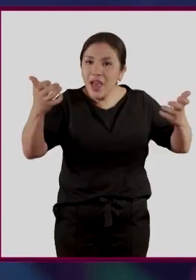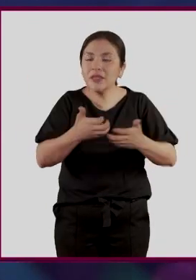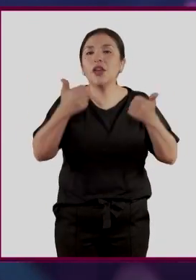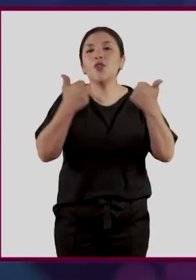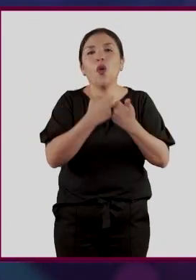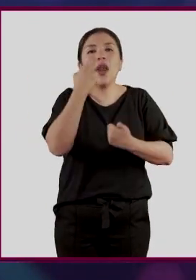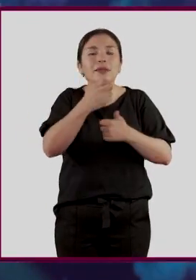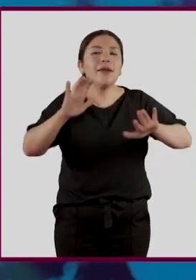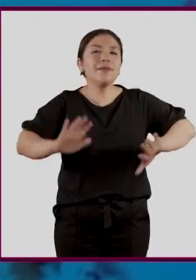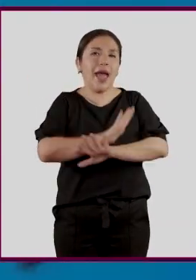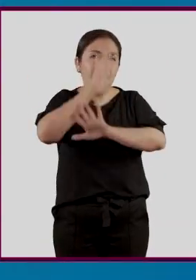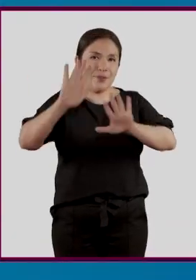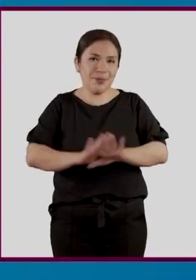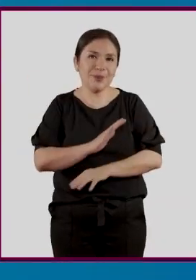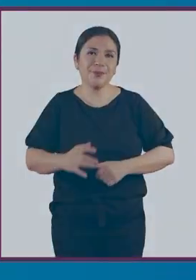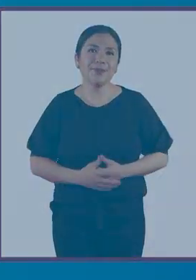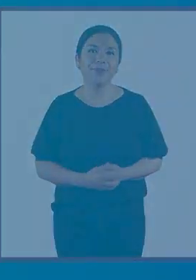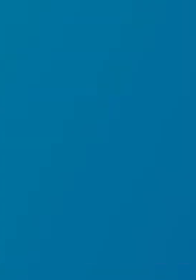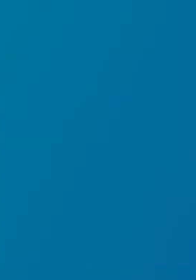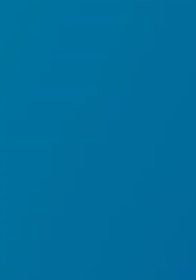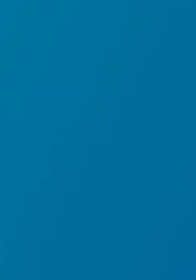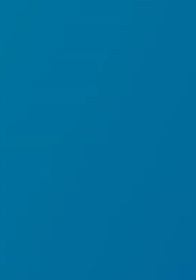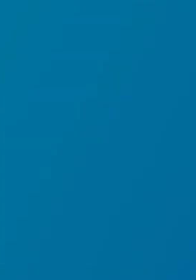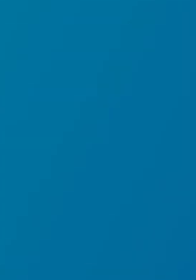de movimientos.